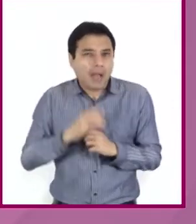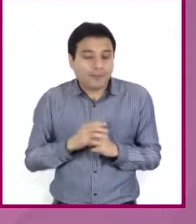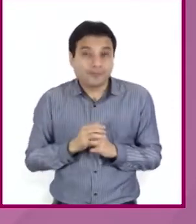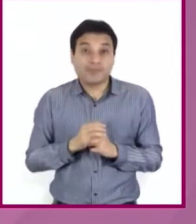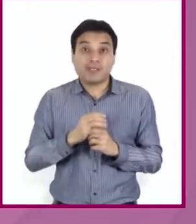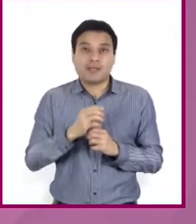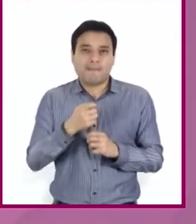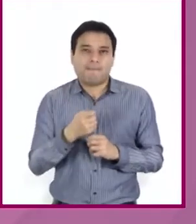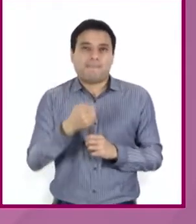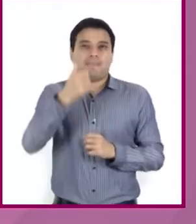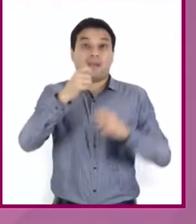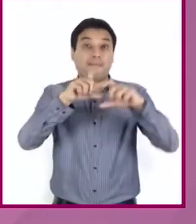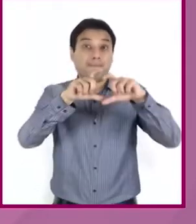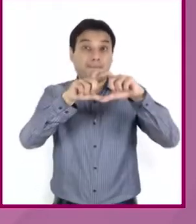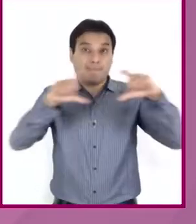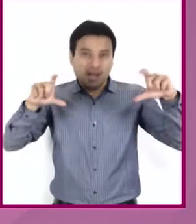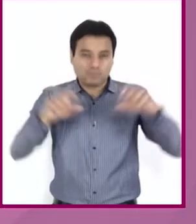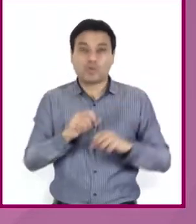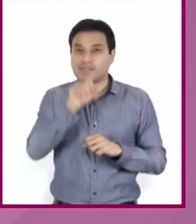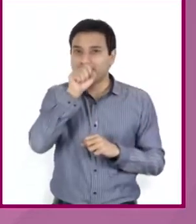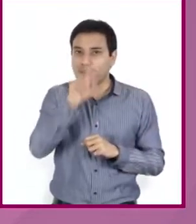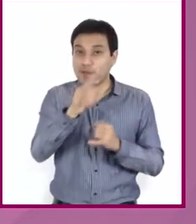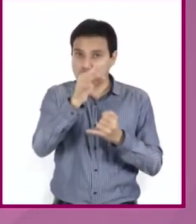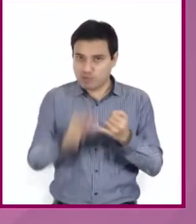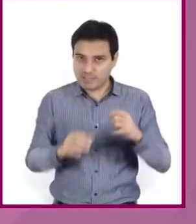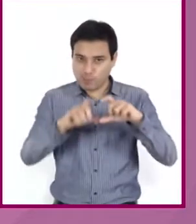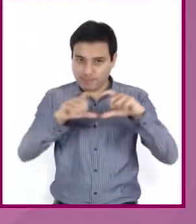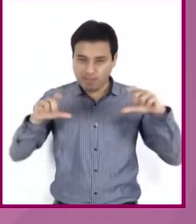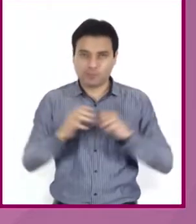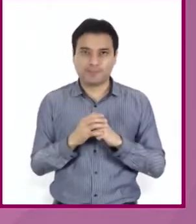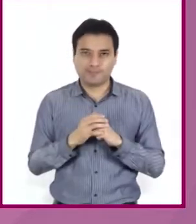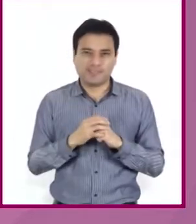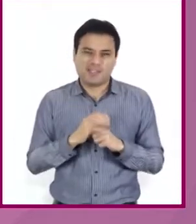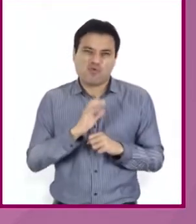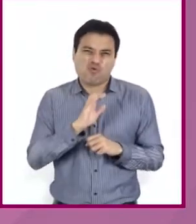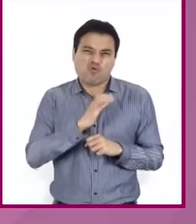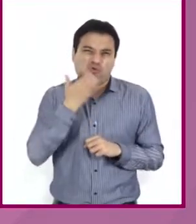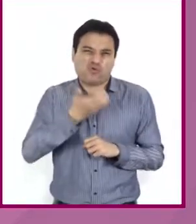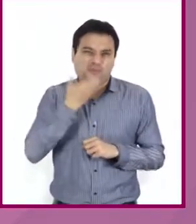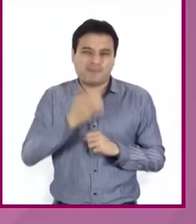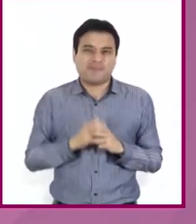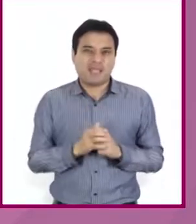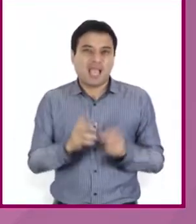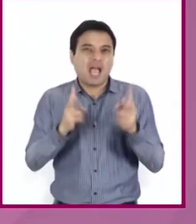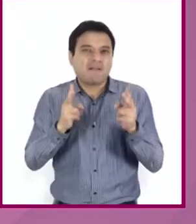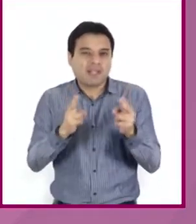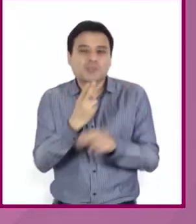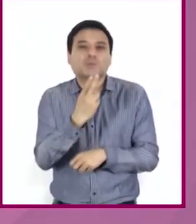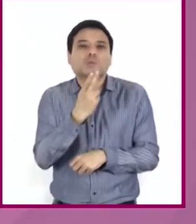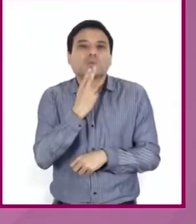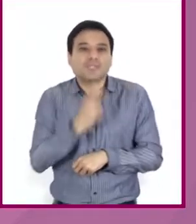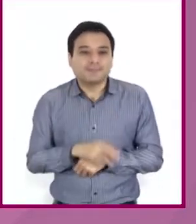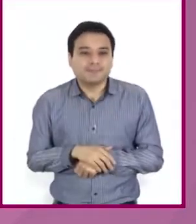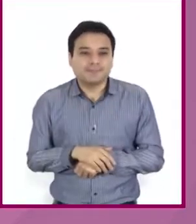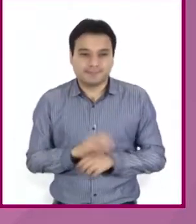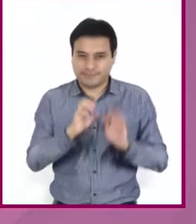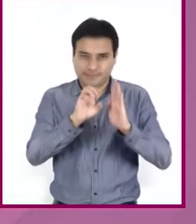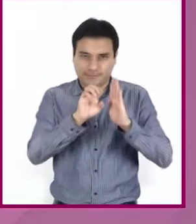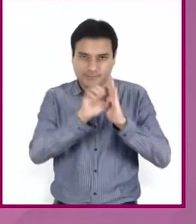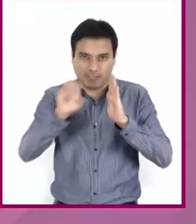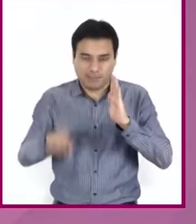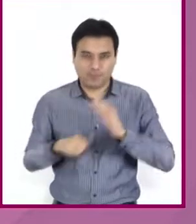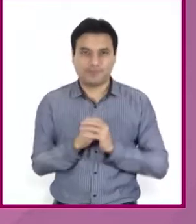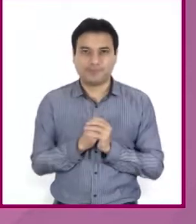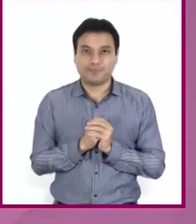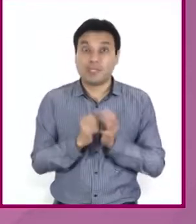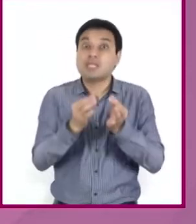párrafos. En ocasiones son introducidas por frases o adverbios que señalan su relevancia como